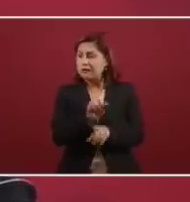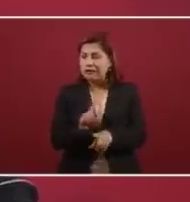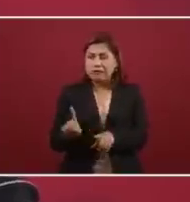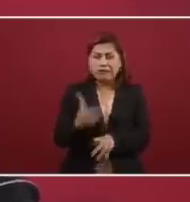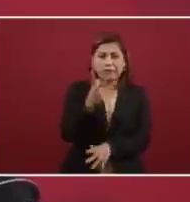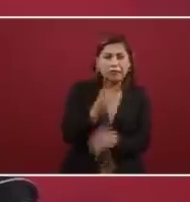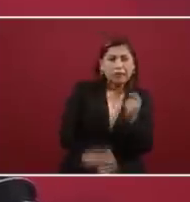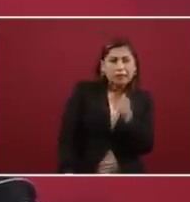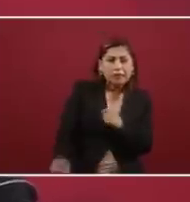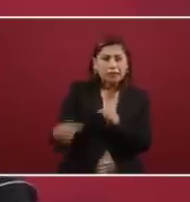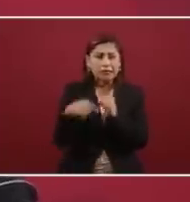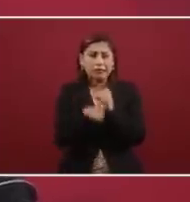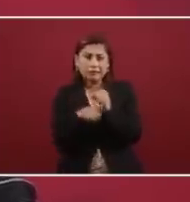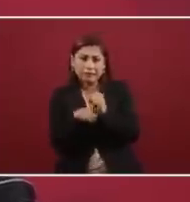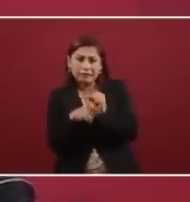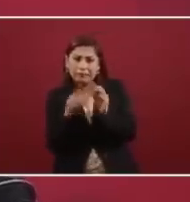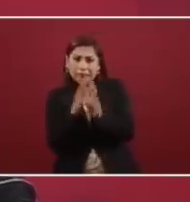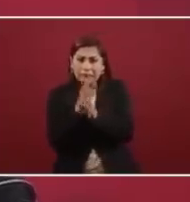escondiéndose